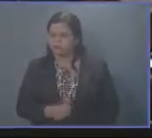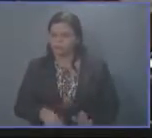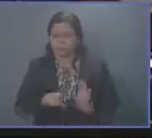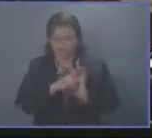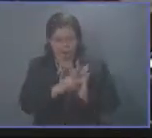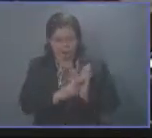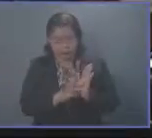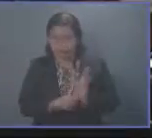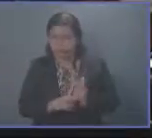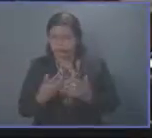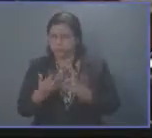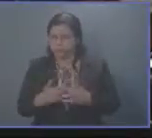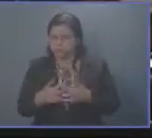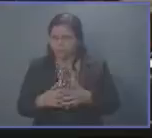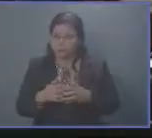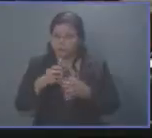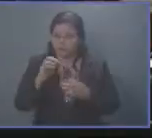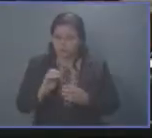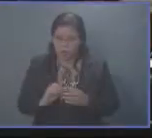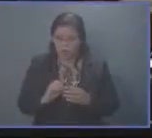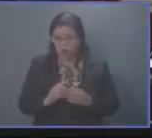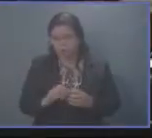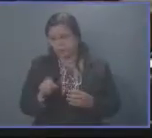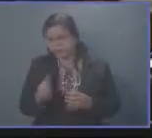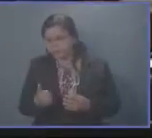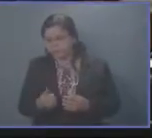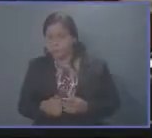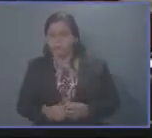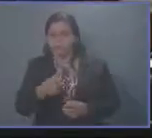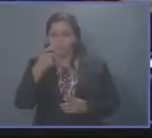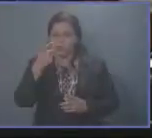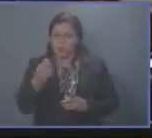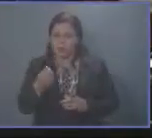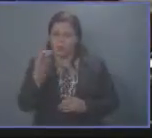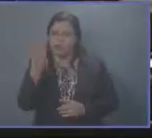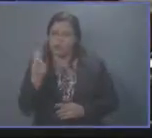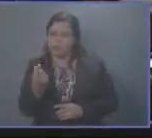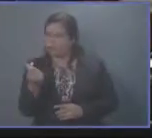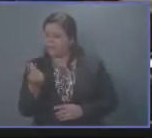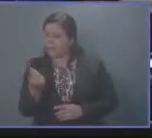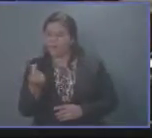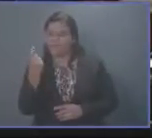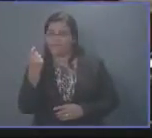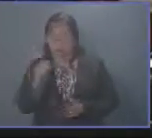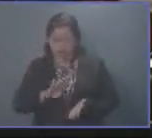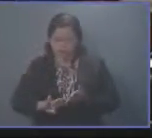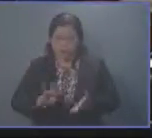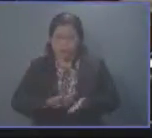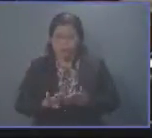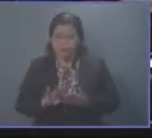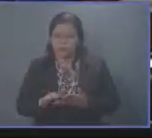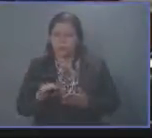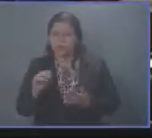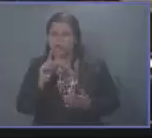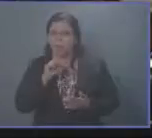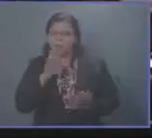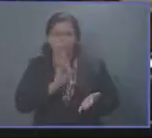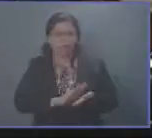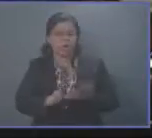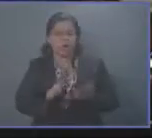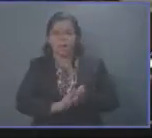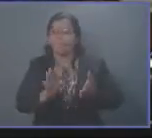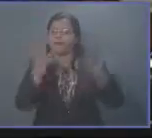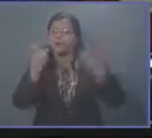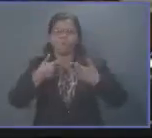de parte del emisor o coemisor la cuota en mora o no pagado como una compra normal de tarjeta